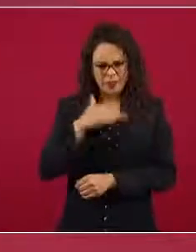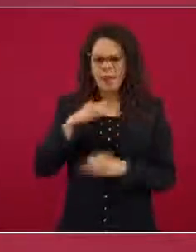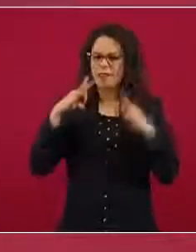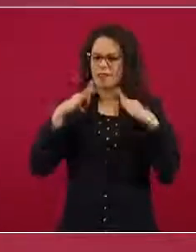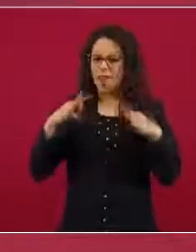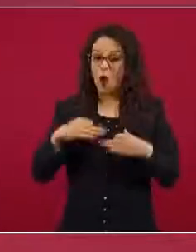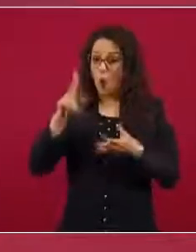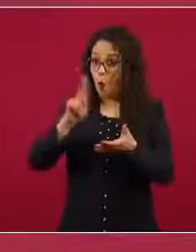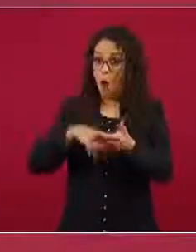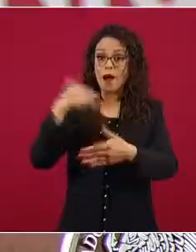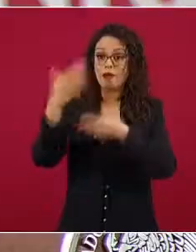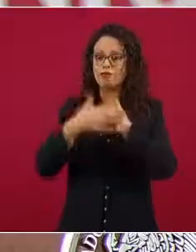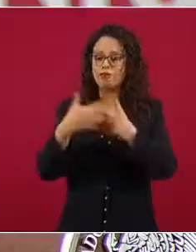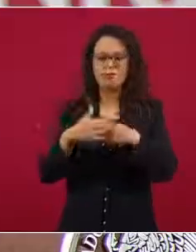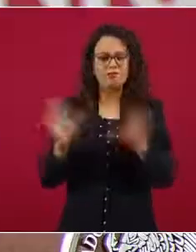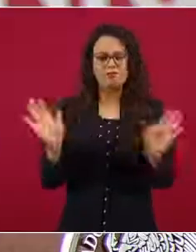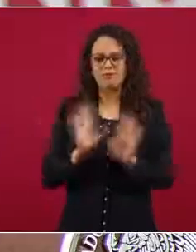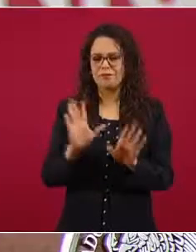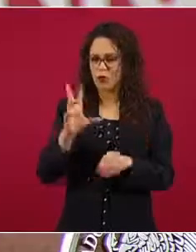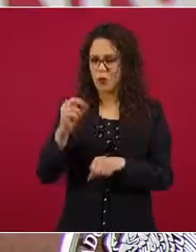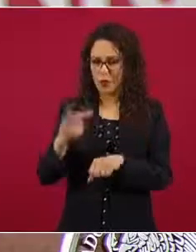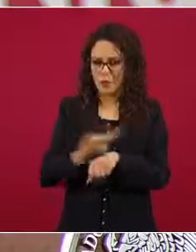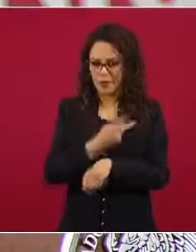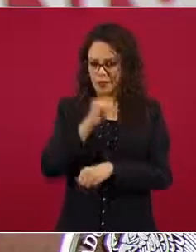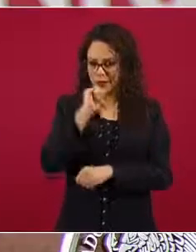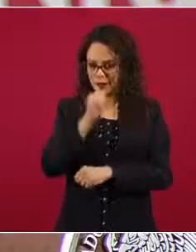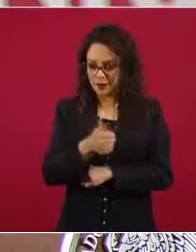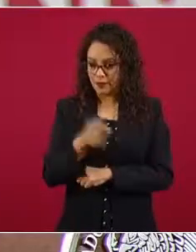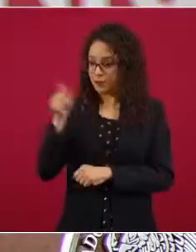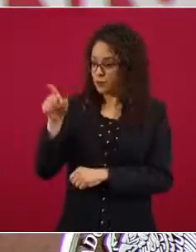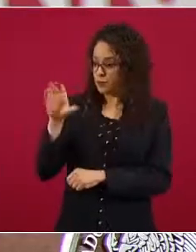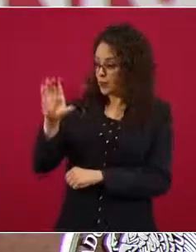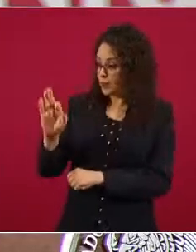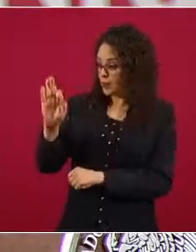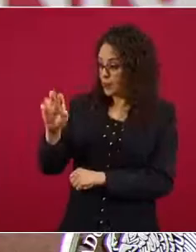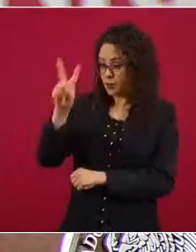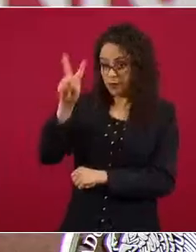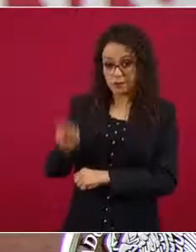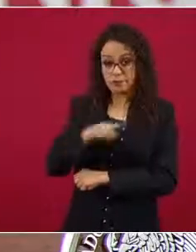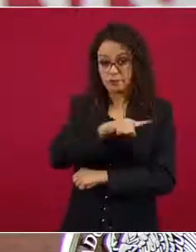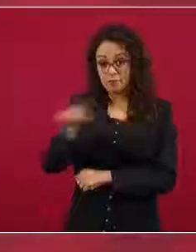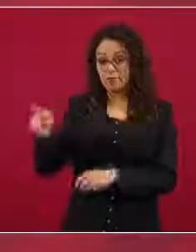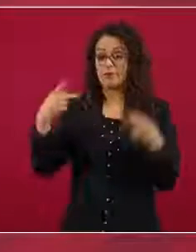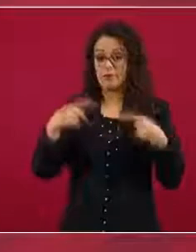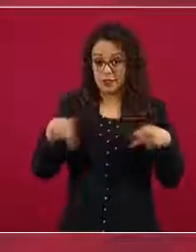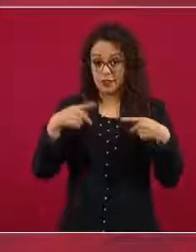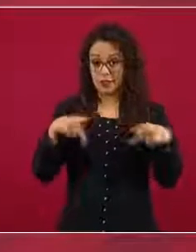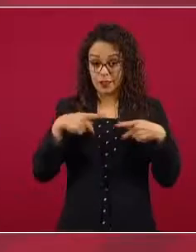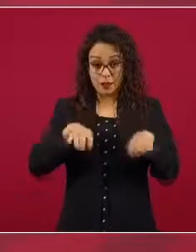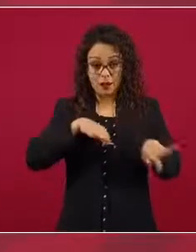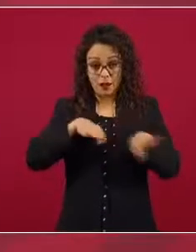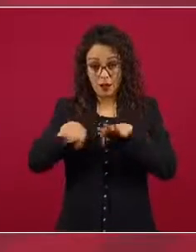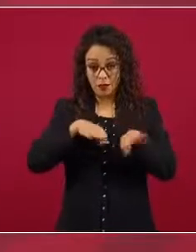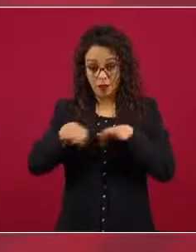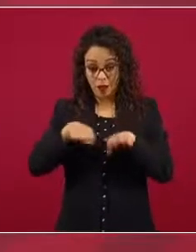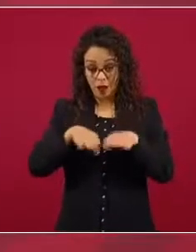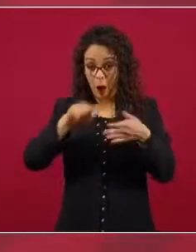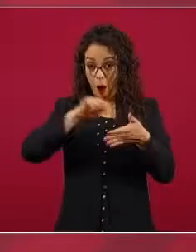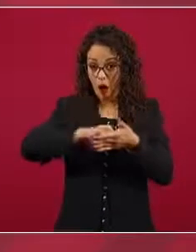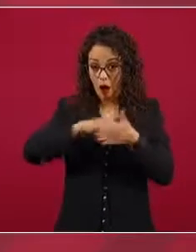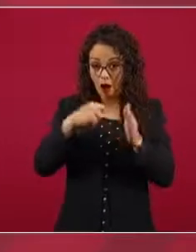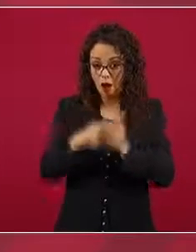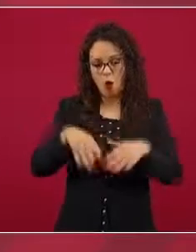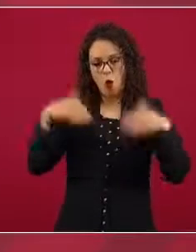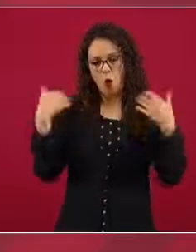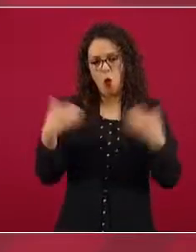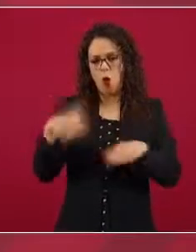Comisión Federal de Electricidad es una empresa con trabajadores, con técnicos de primera,